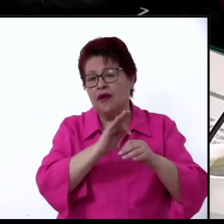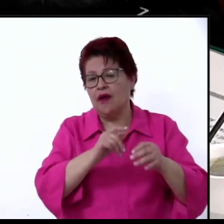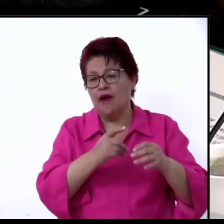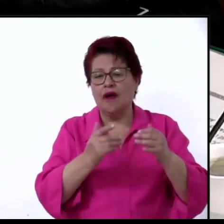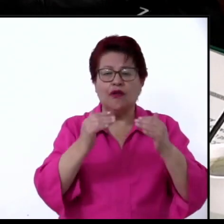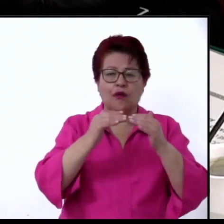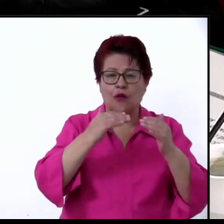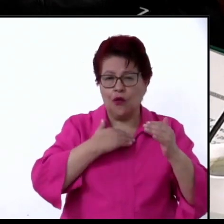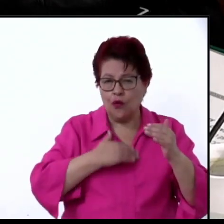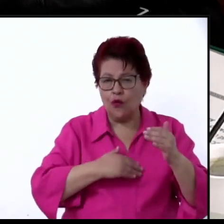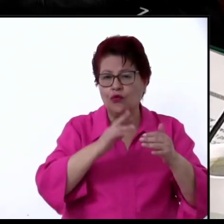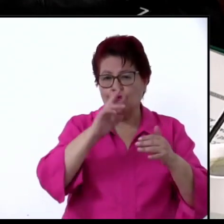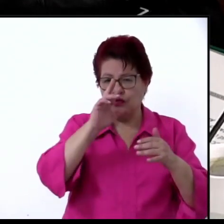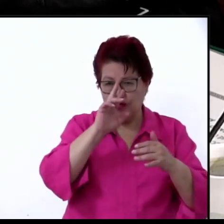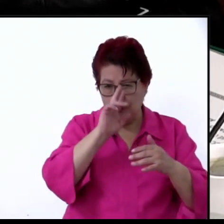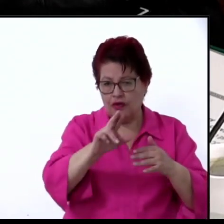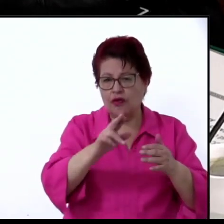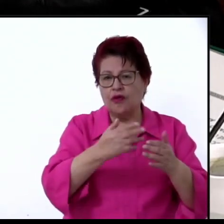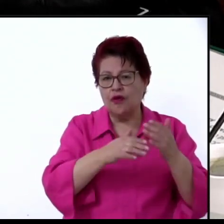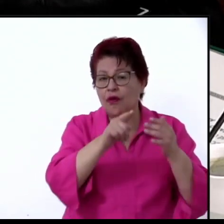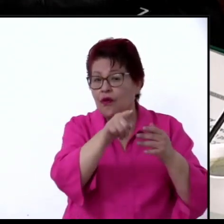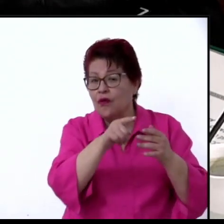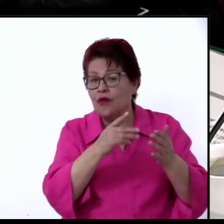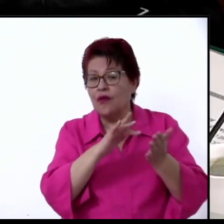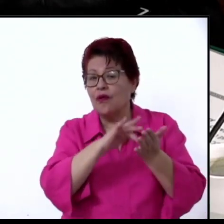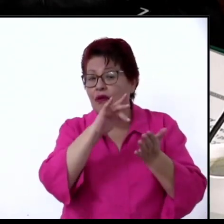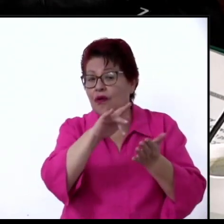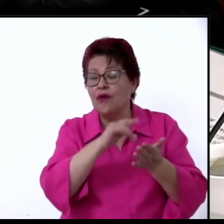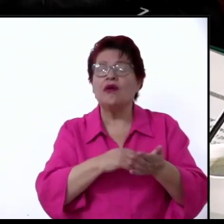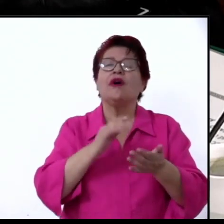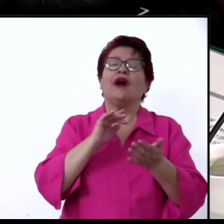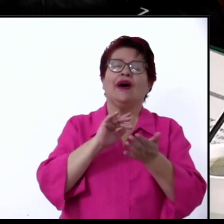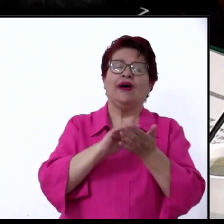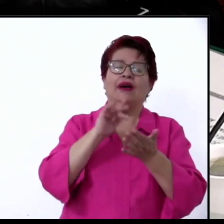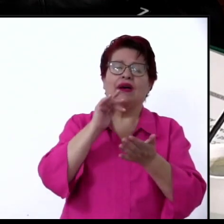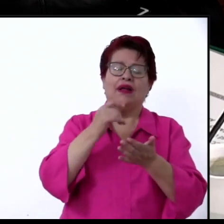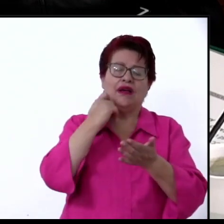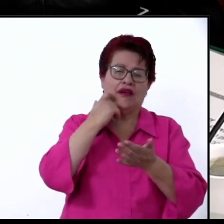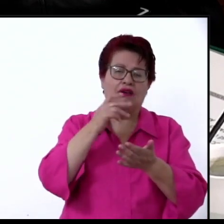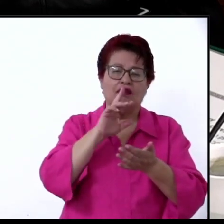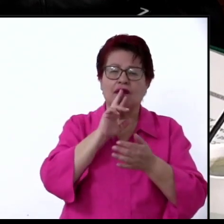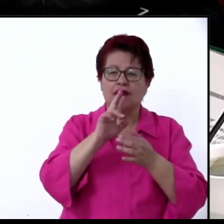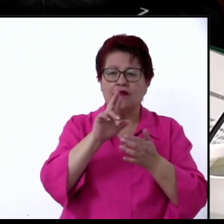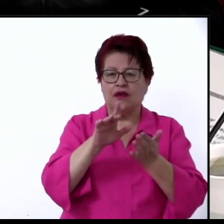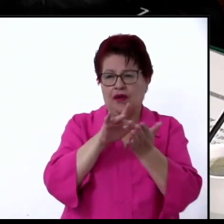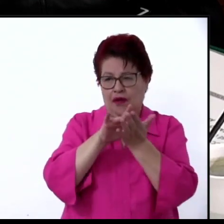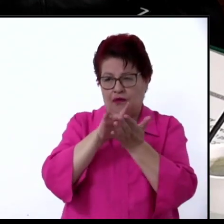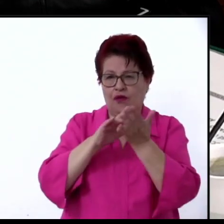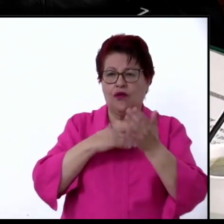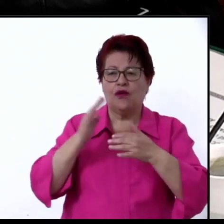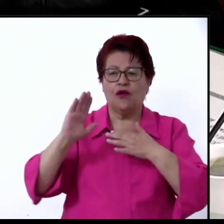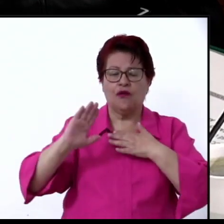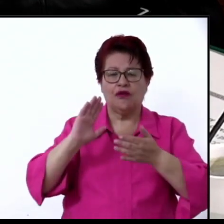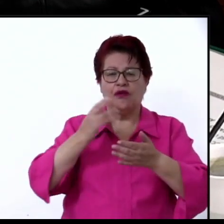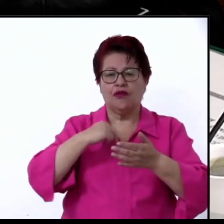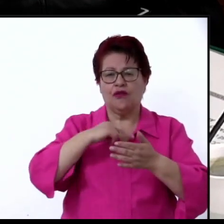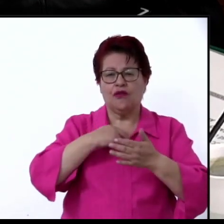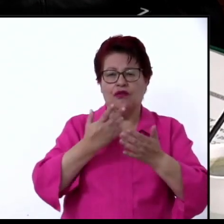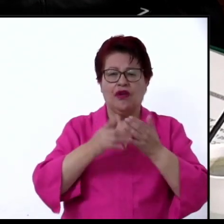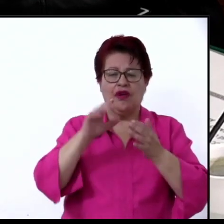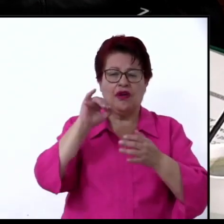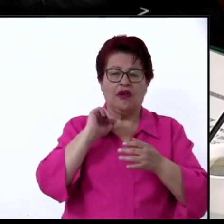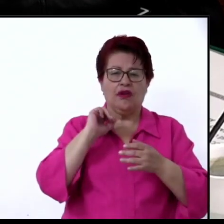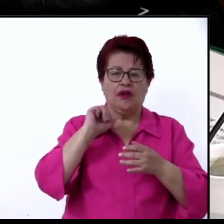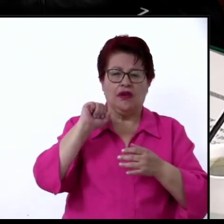equitativo y digno? Le agradezco por sus respuestas y le reitero todo mi apoyo y compromiso que tenemos desde